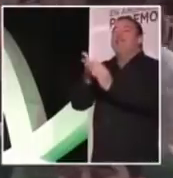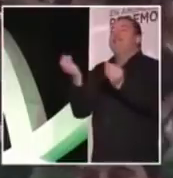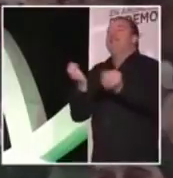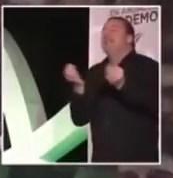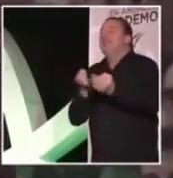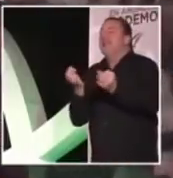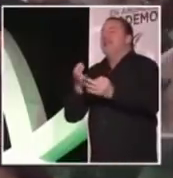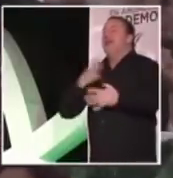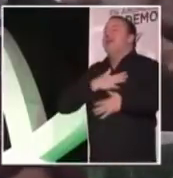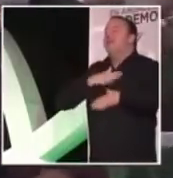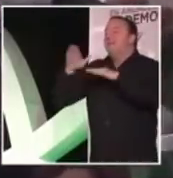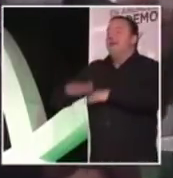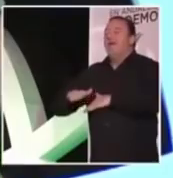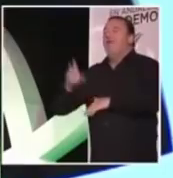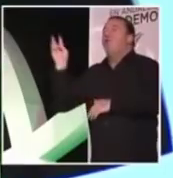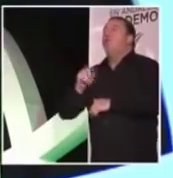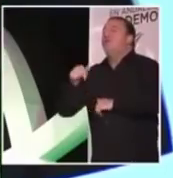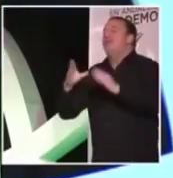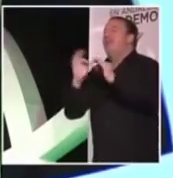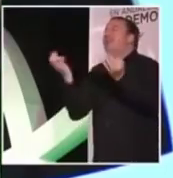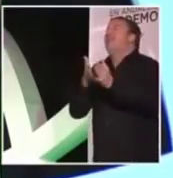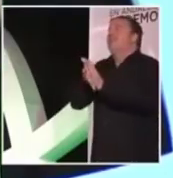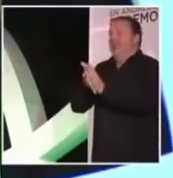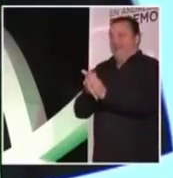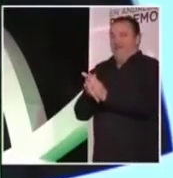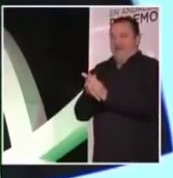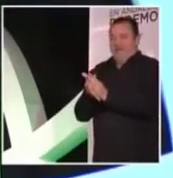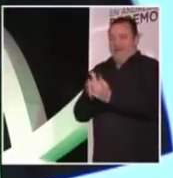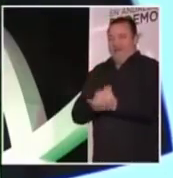el patriotismo cuando vienes a Andalucía.